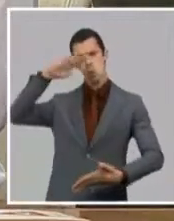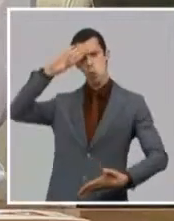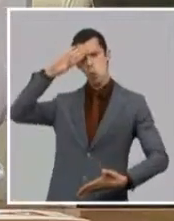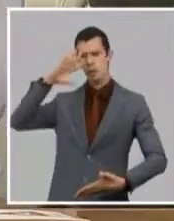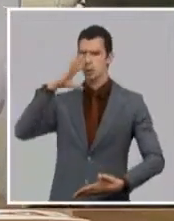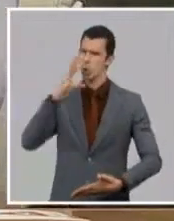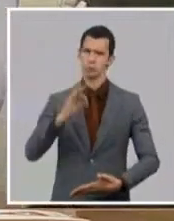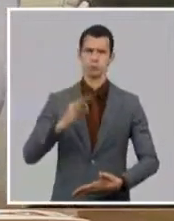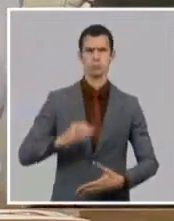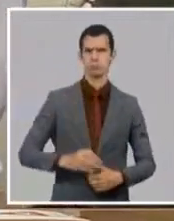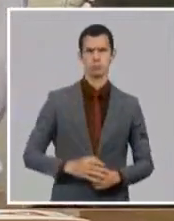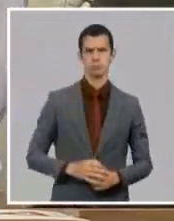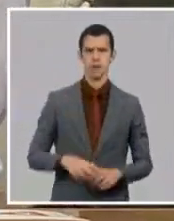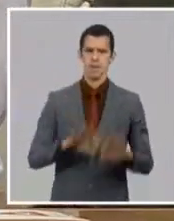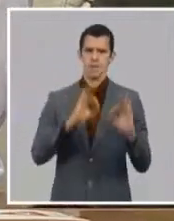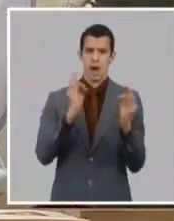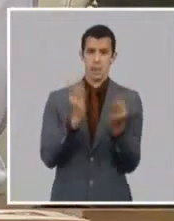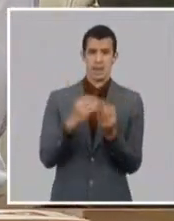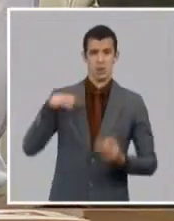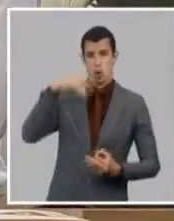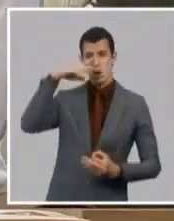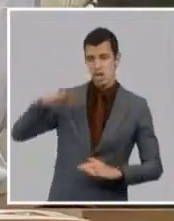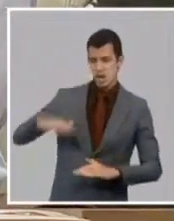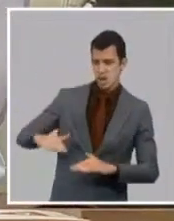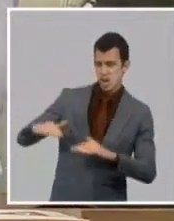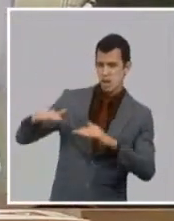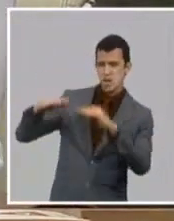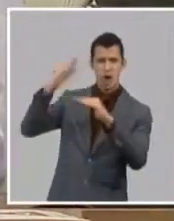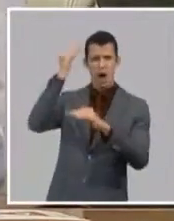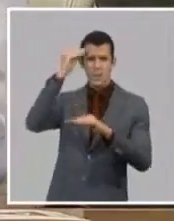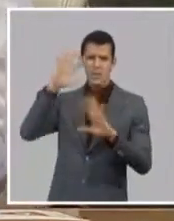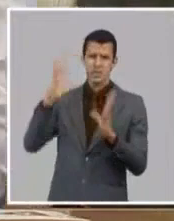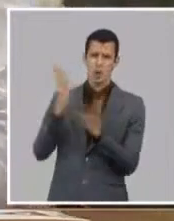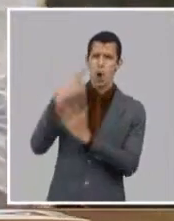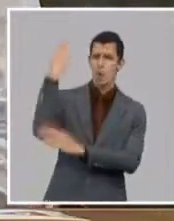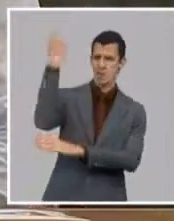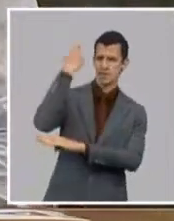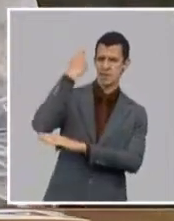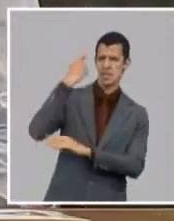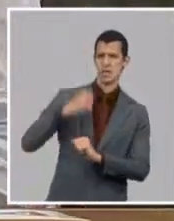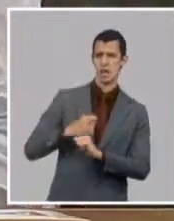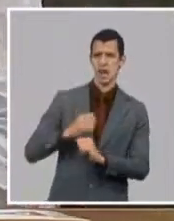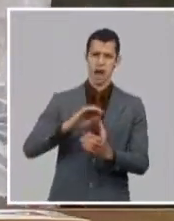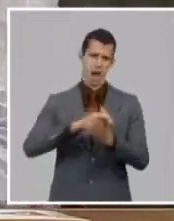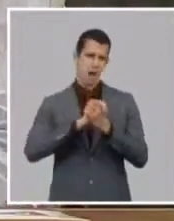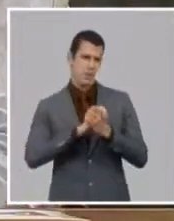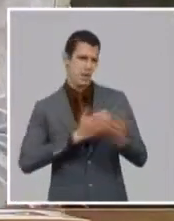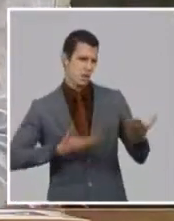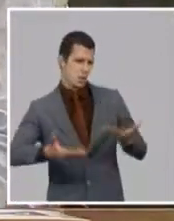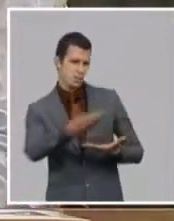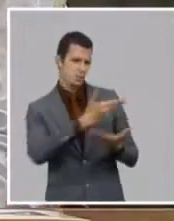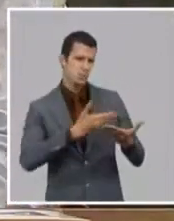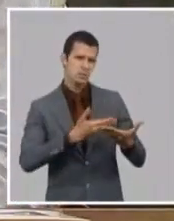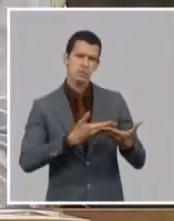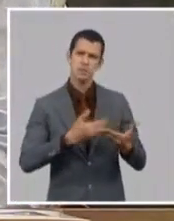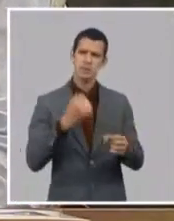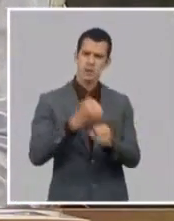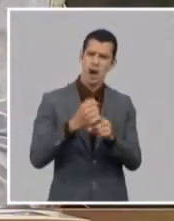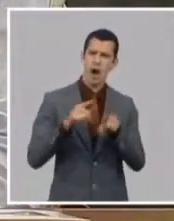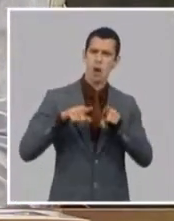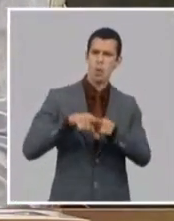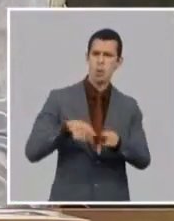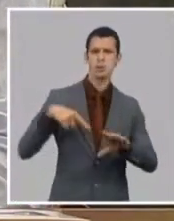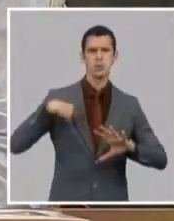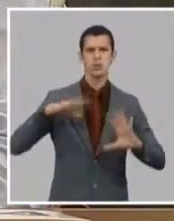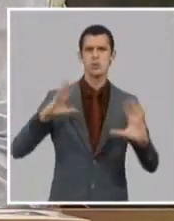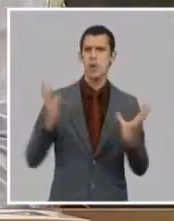la influencia que he recibido de mis colectivos de amigos, de mis compañeros de trabajo en todos estos años. Y no estoy hablando